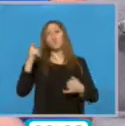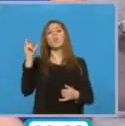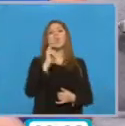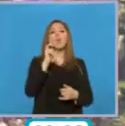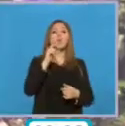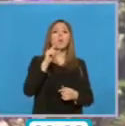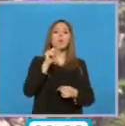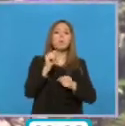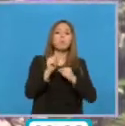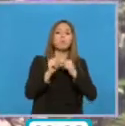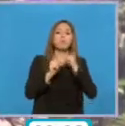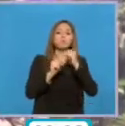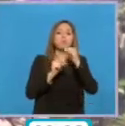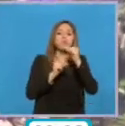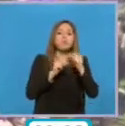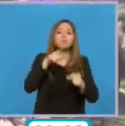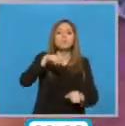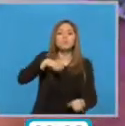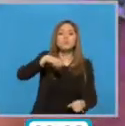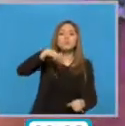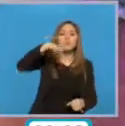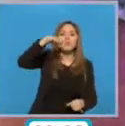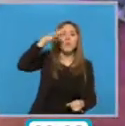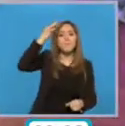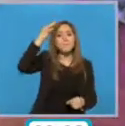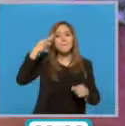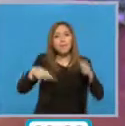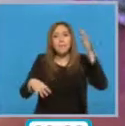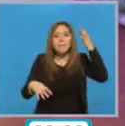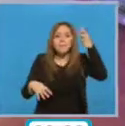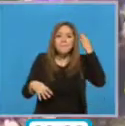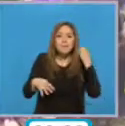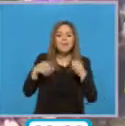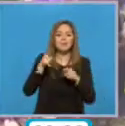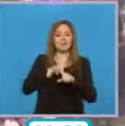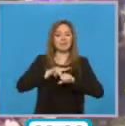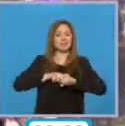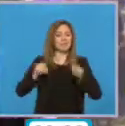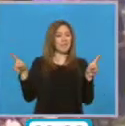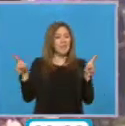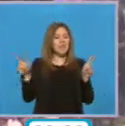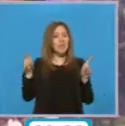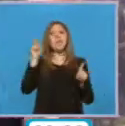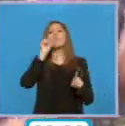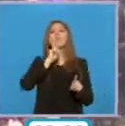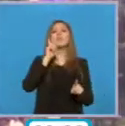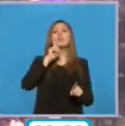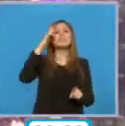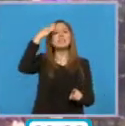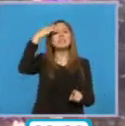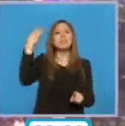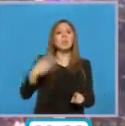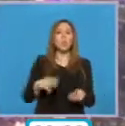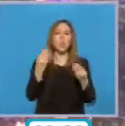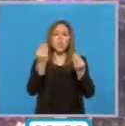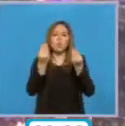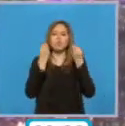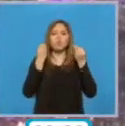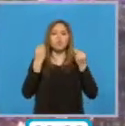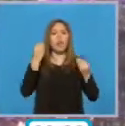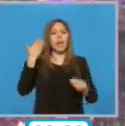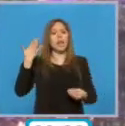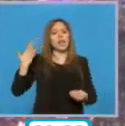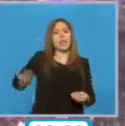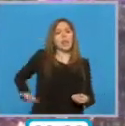vamos creciendo se nos va cayendo y se Pues va haciendo sí. muy delgadito. Y Es algo diferente. natural. Entonces ahí vemos a señoras que se lo dejan como muy